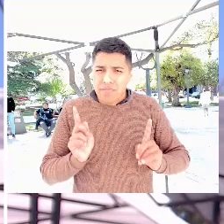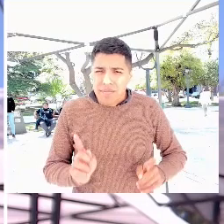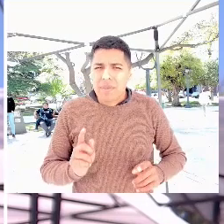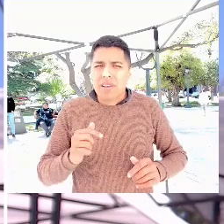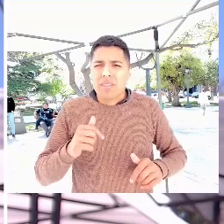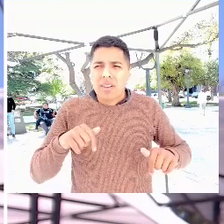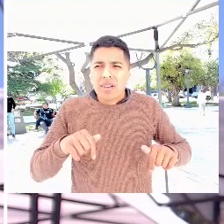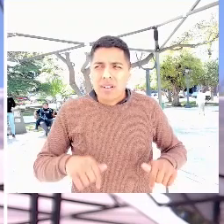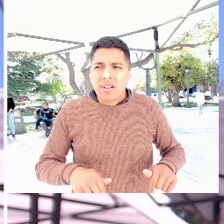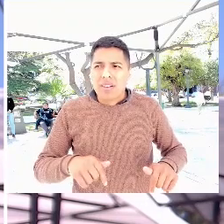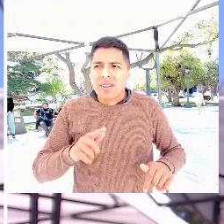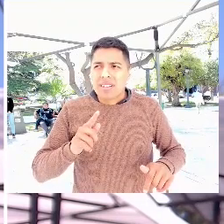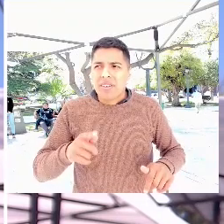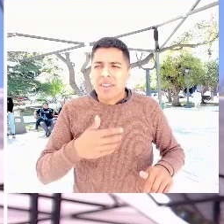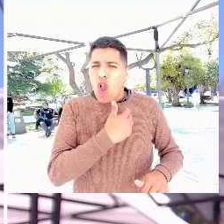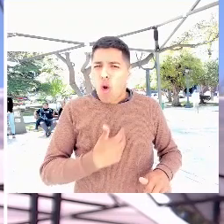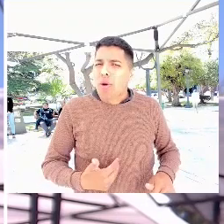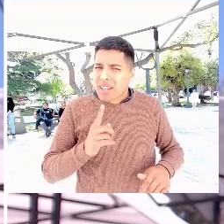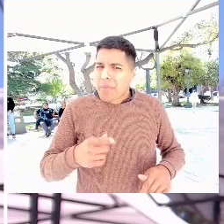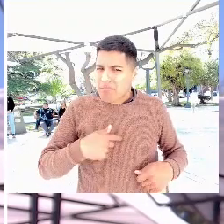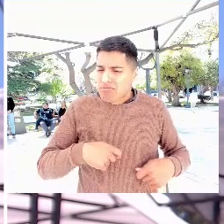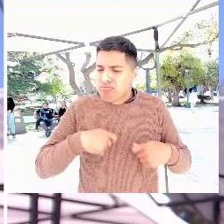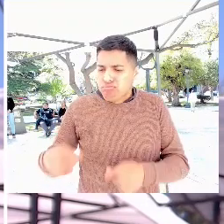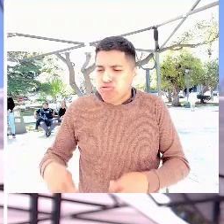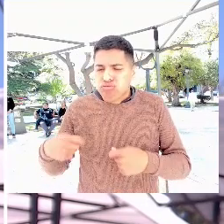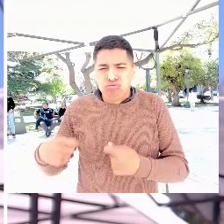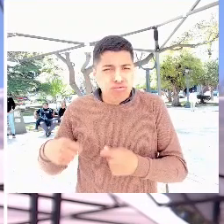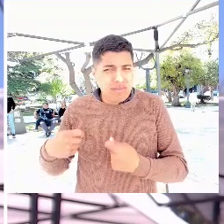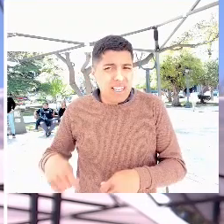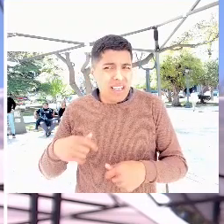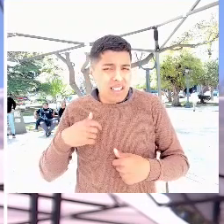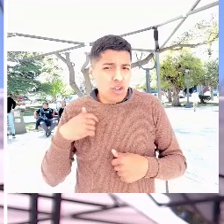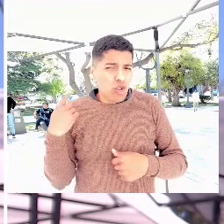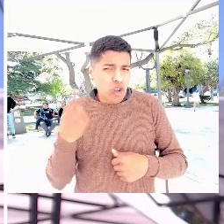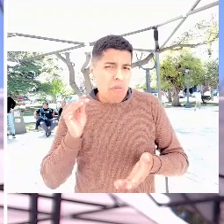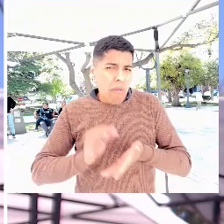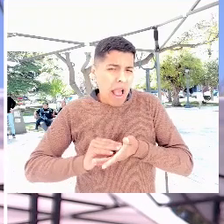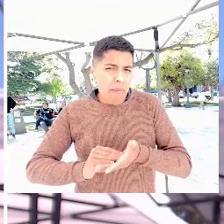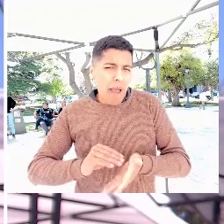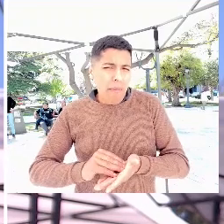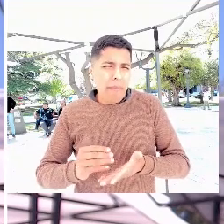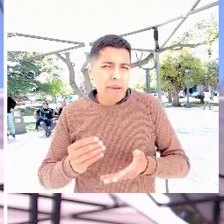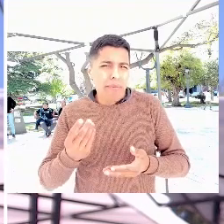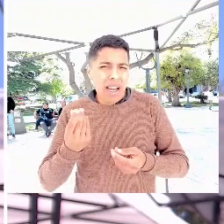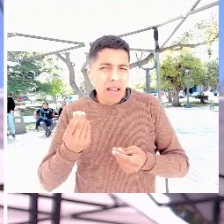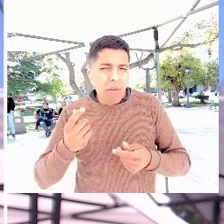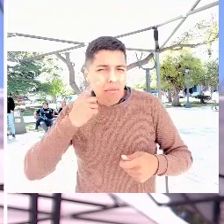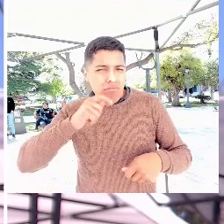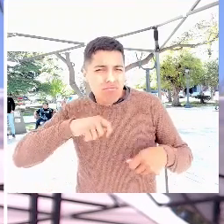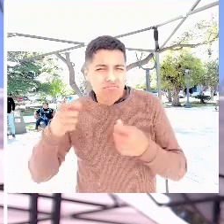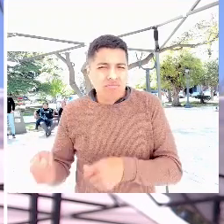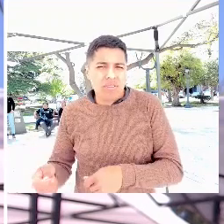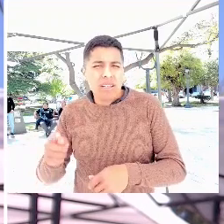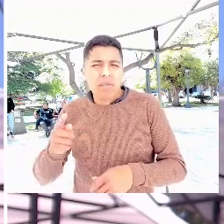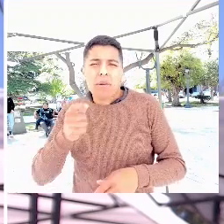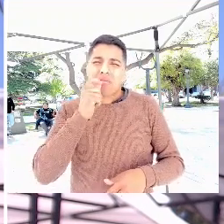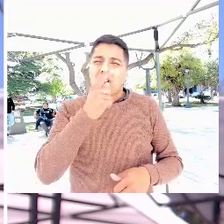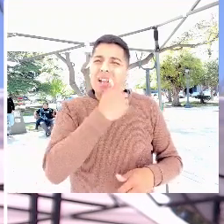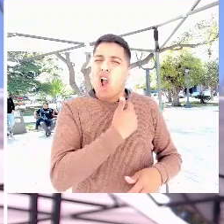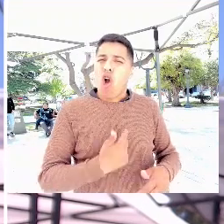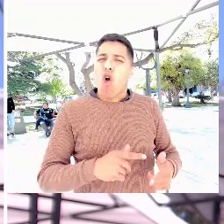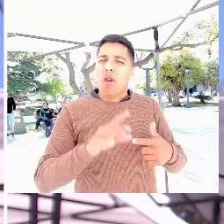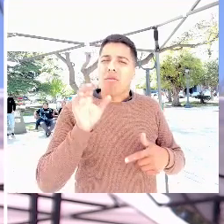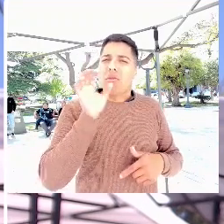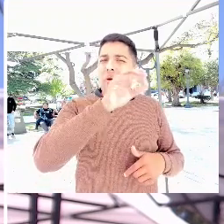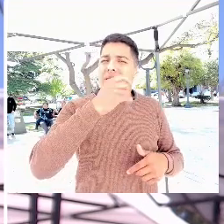las inversiones que ha hecho el Estado en base a eso deben ser y deben continuar reforzándose, y eso se ha hecho a nivel provincial, eso se ha